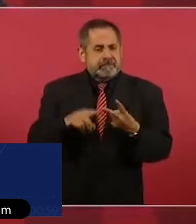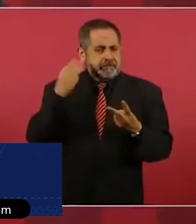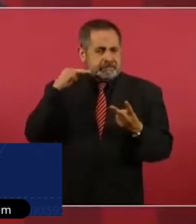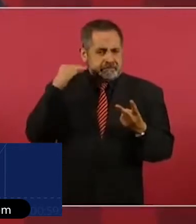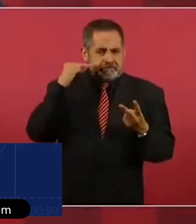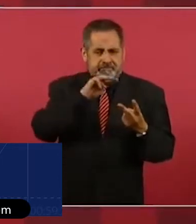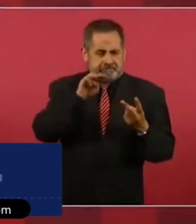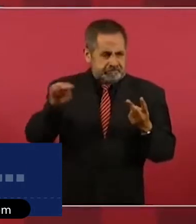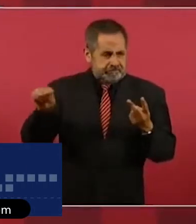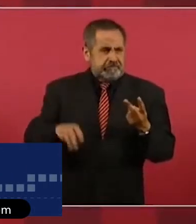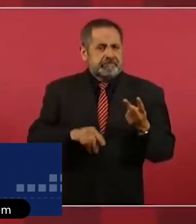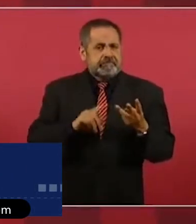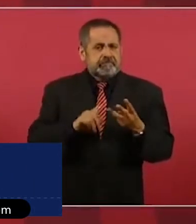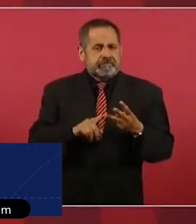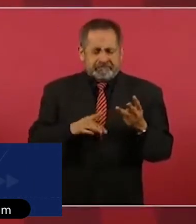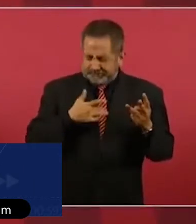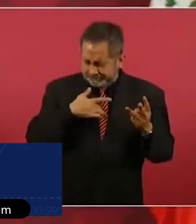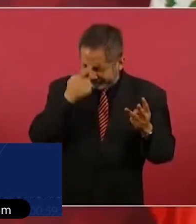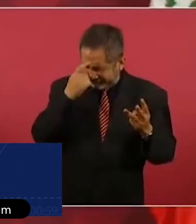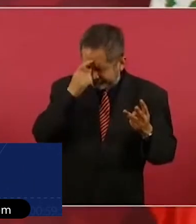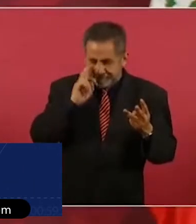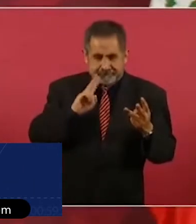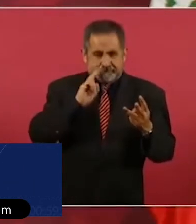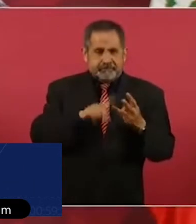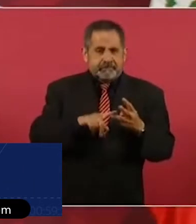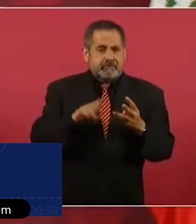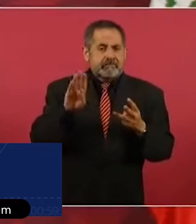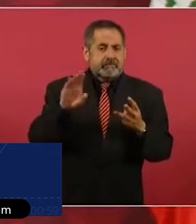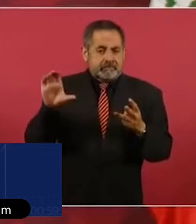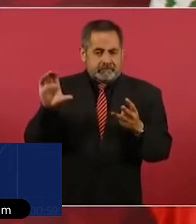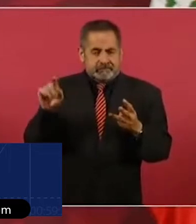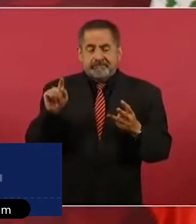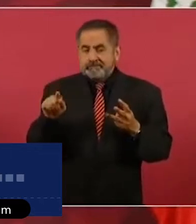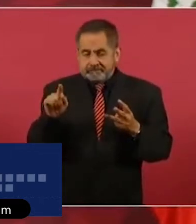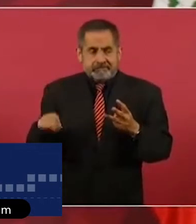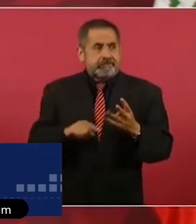Michoacán, a ver si me falta uno, Baja California,